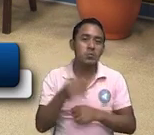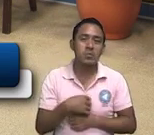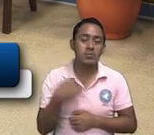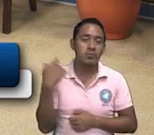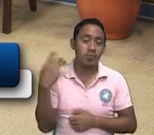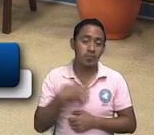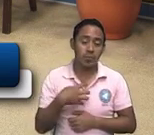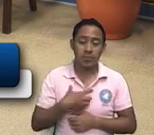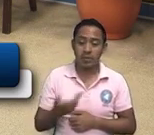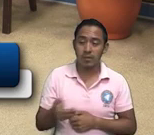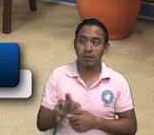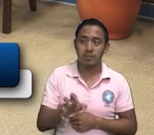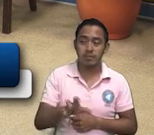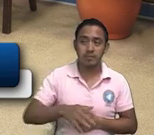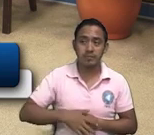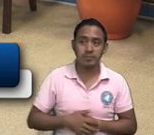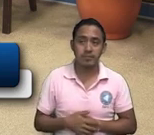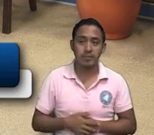Generalmente